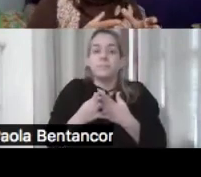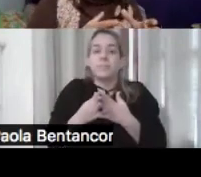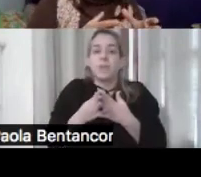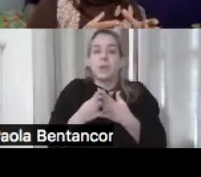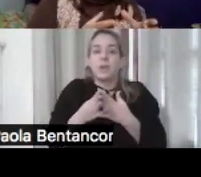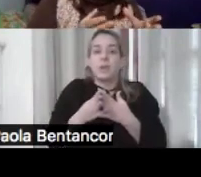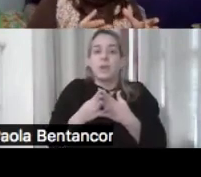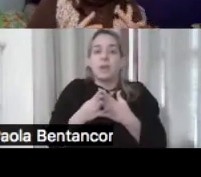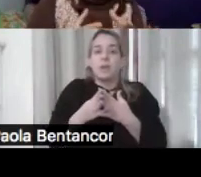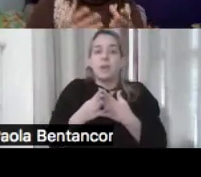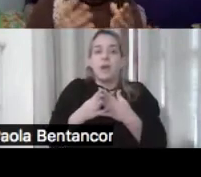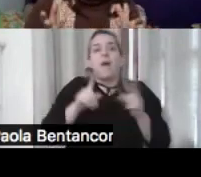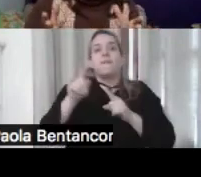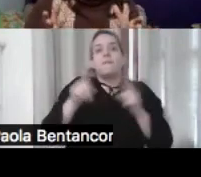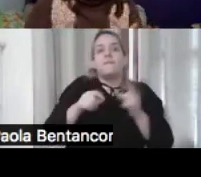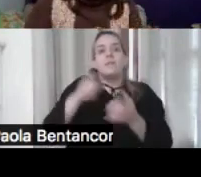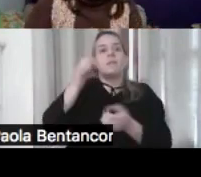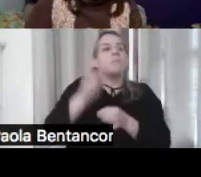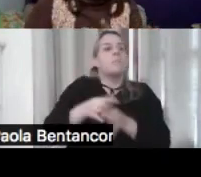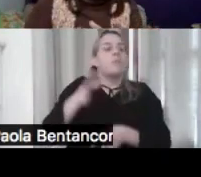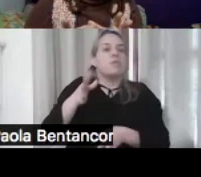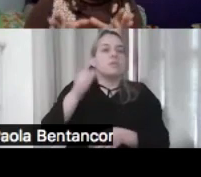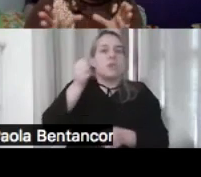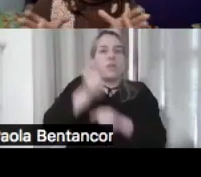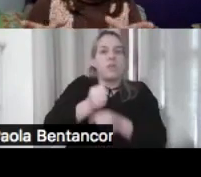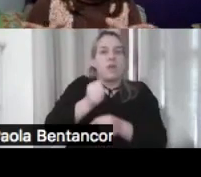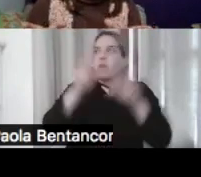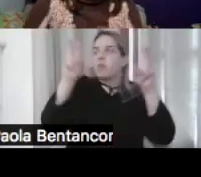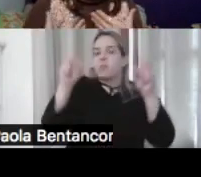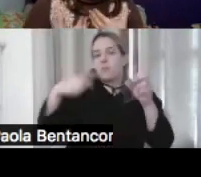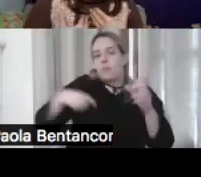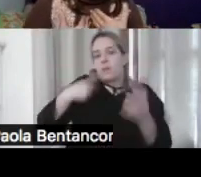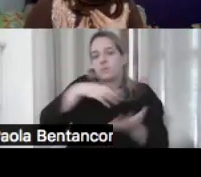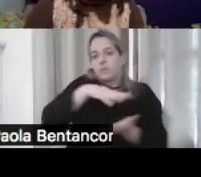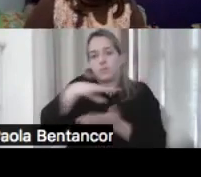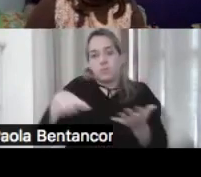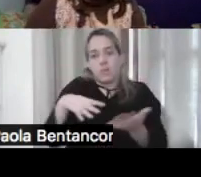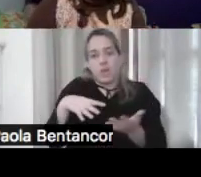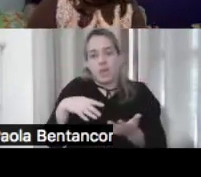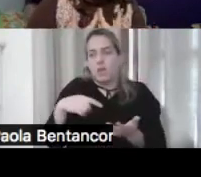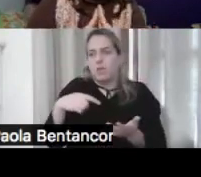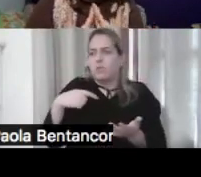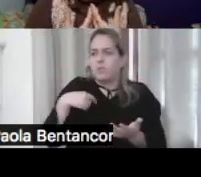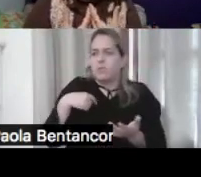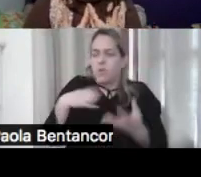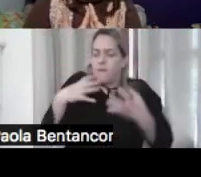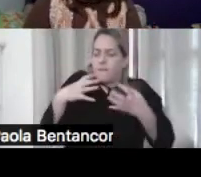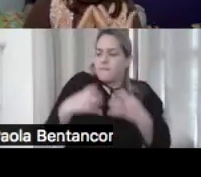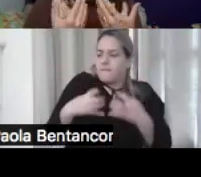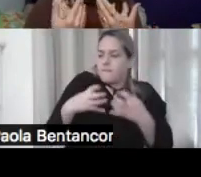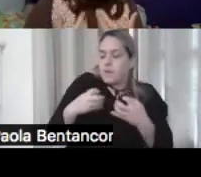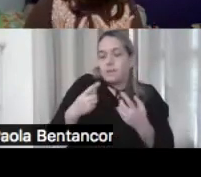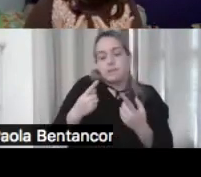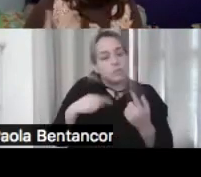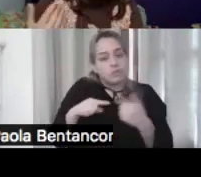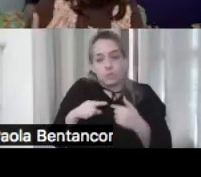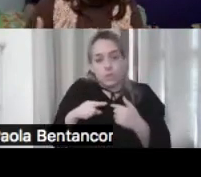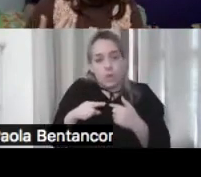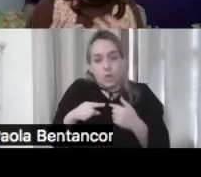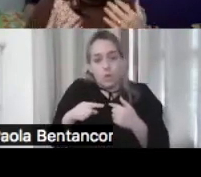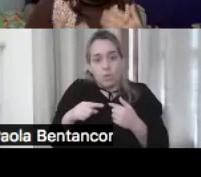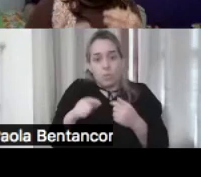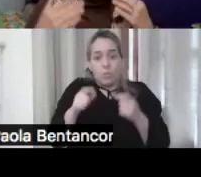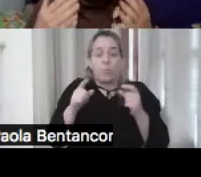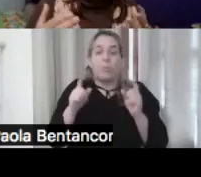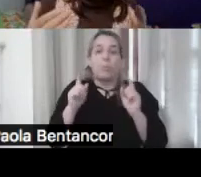trabaja desde el modelo social de la discapacidad lo hace porque quiere, y esto no es solo porque yo deseo trabajar de esta forma, pero además